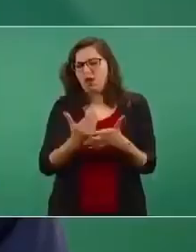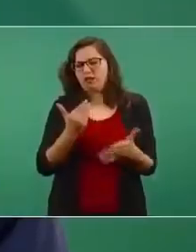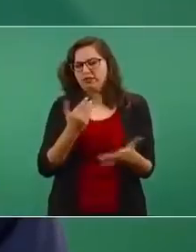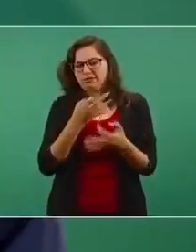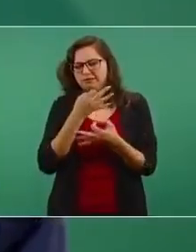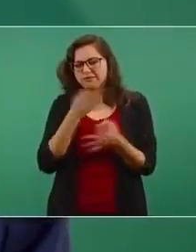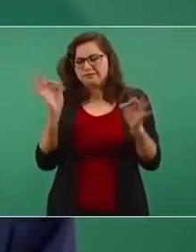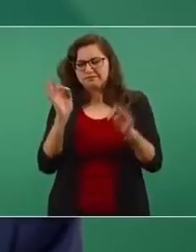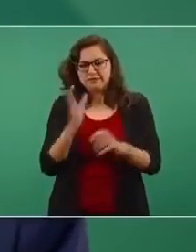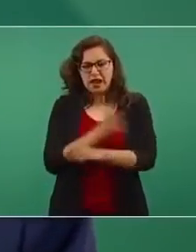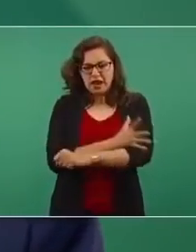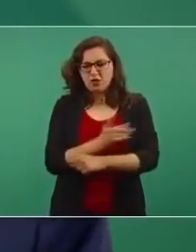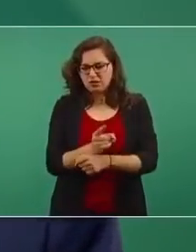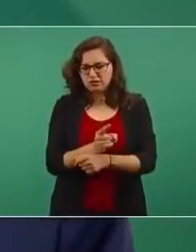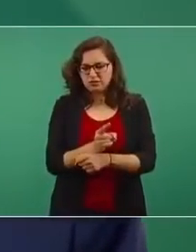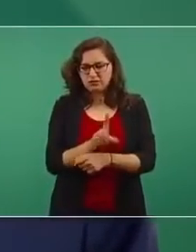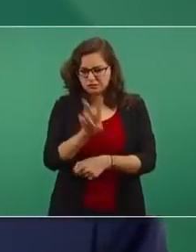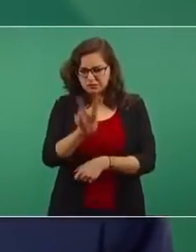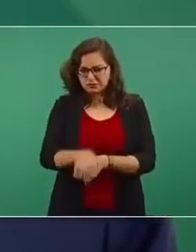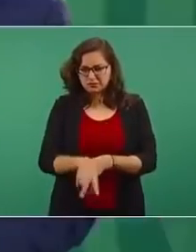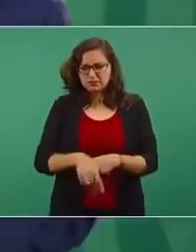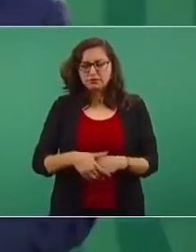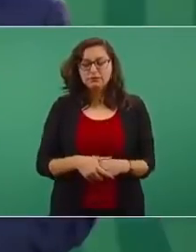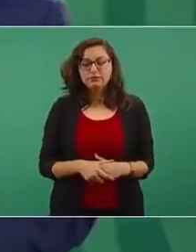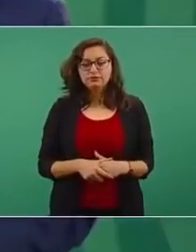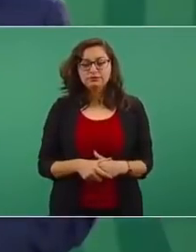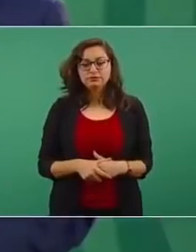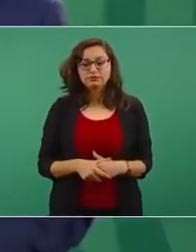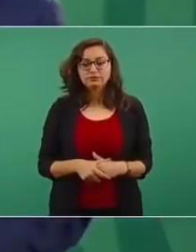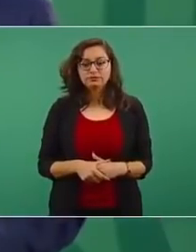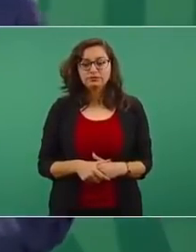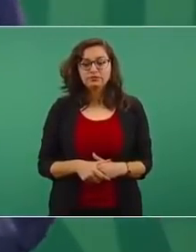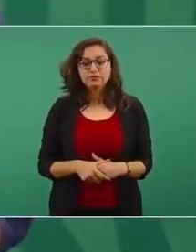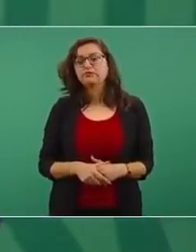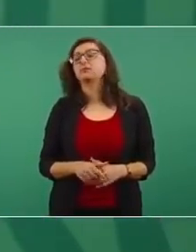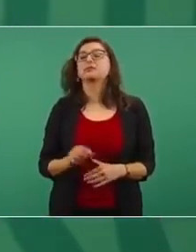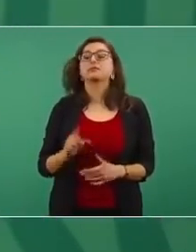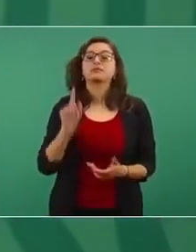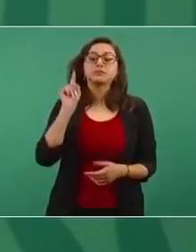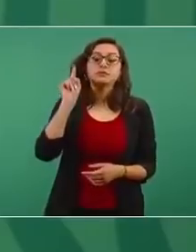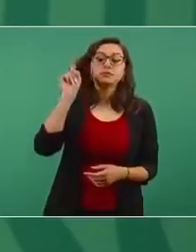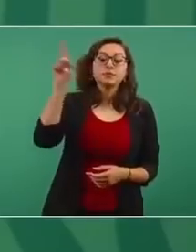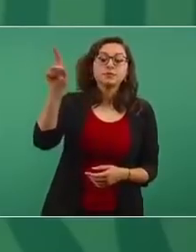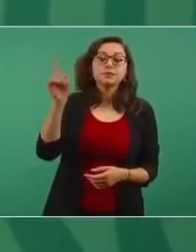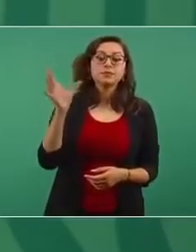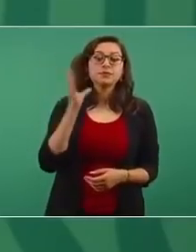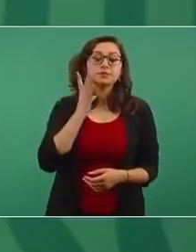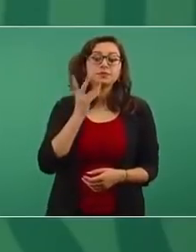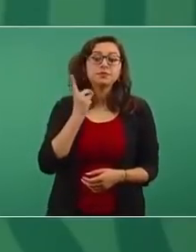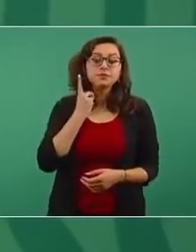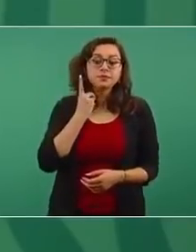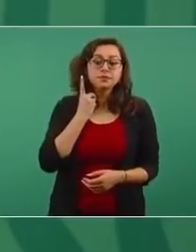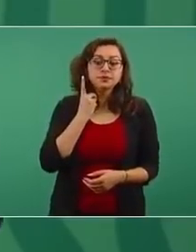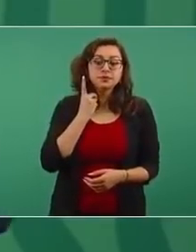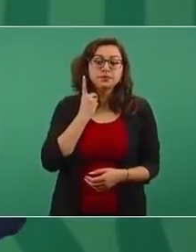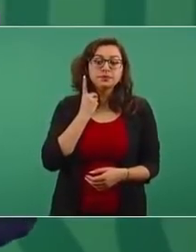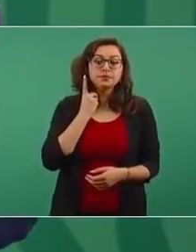estados. Ojalá y la Cámara de Diputados, si no tiene